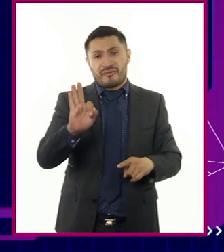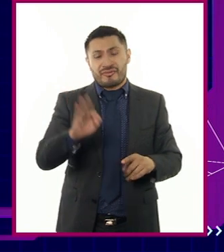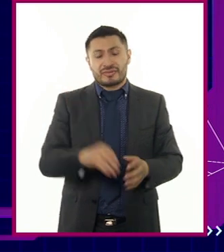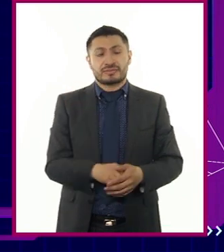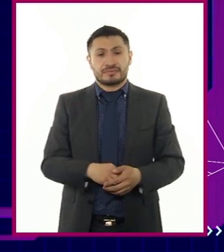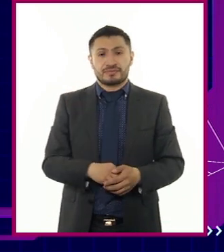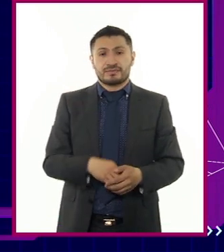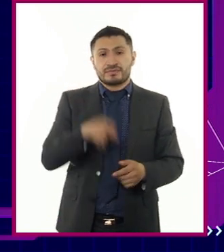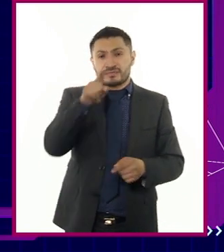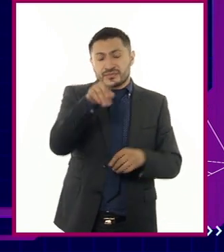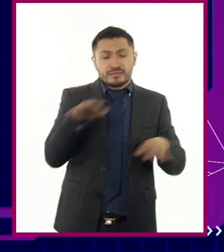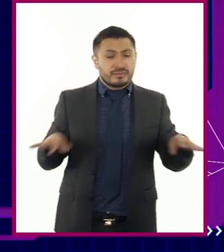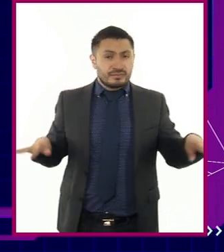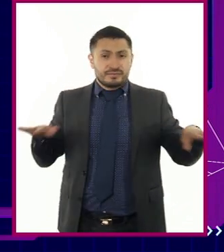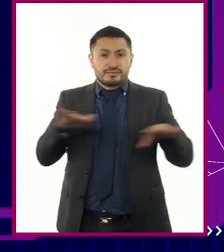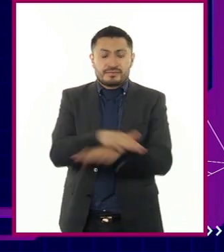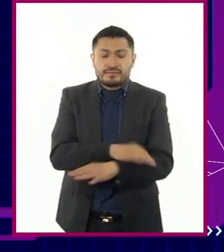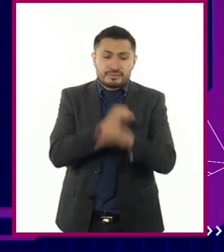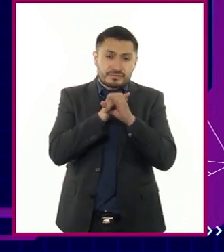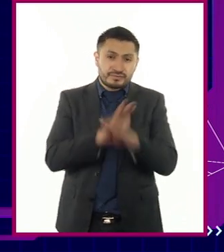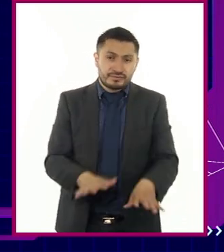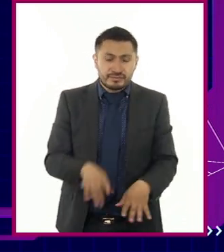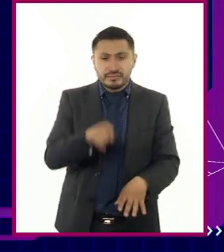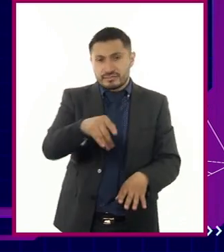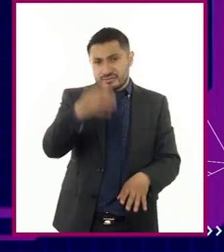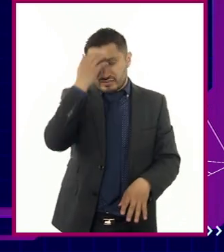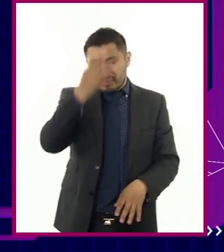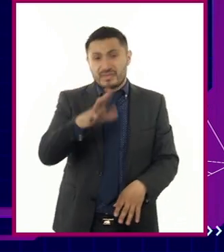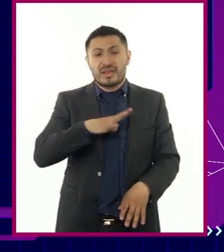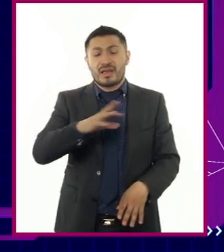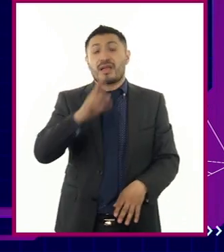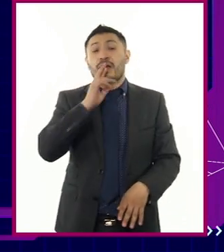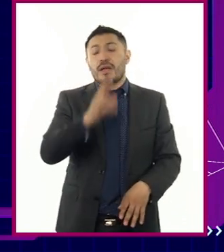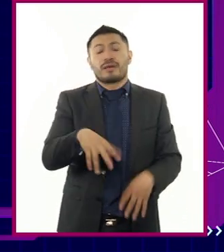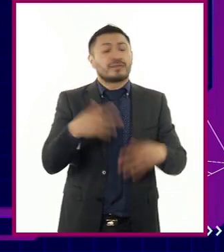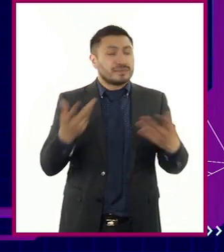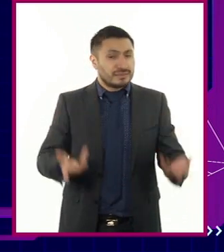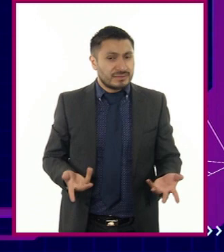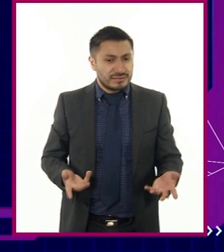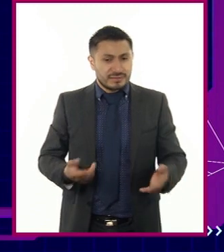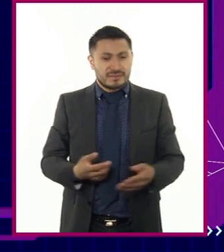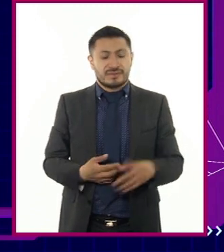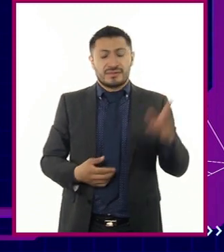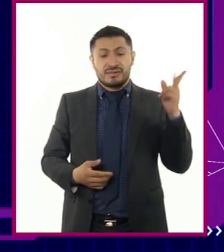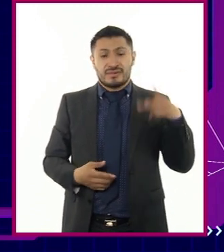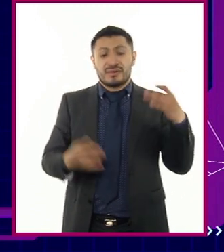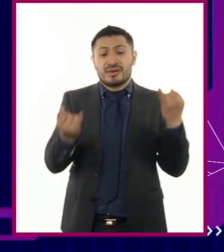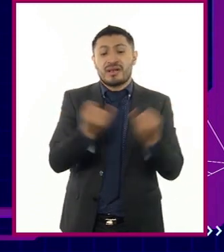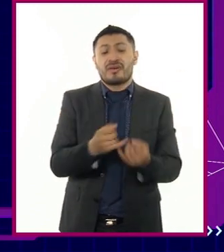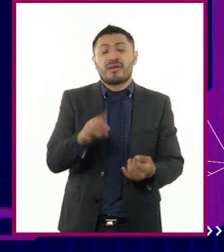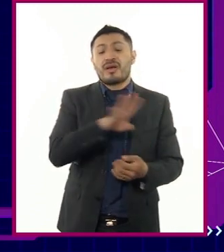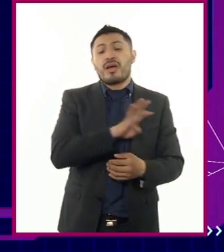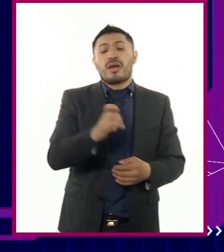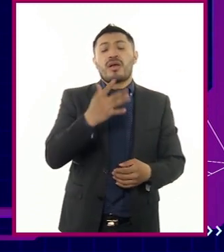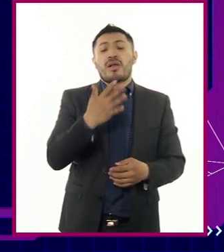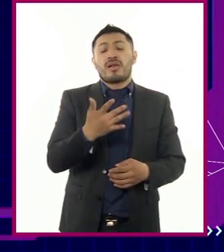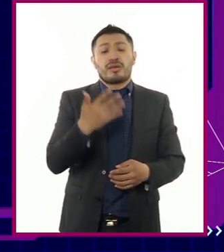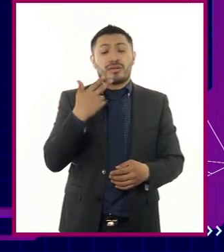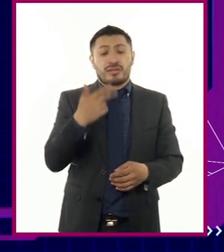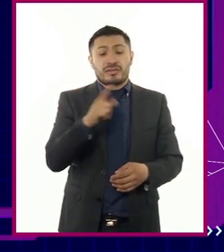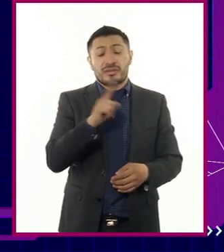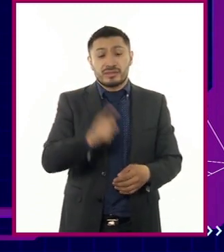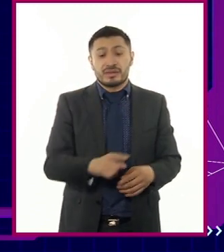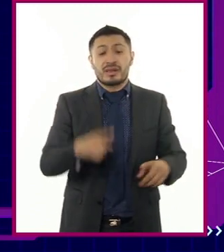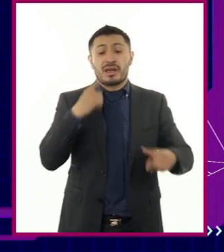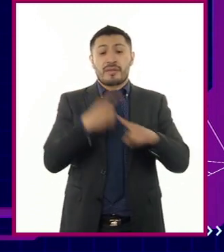Si sustituimos los datos conocidos, se tiene la siguiente expresión: K es igual a 450 Hz